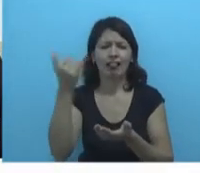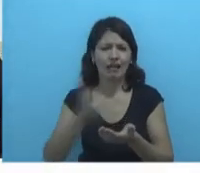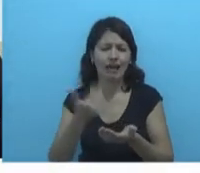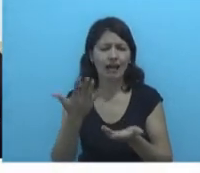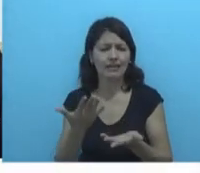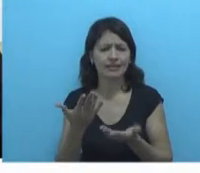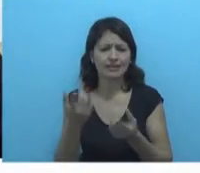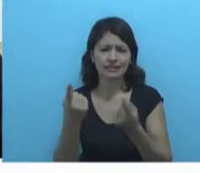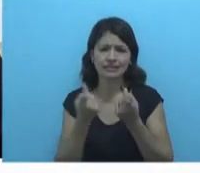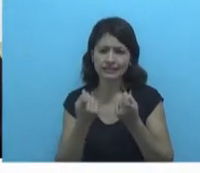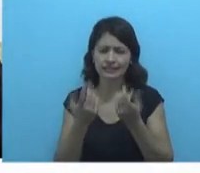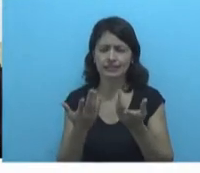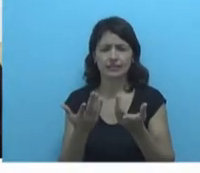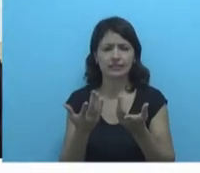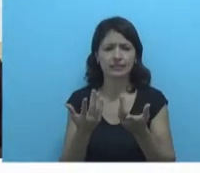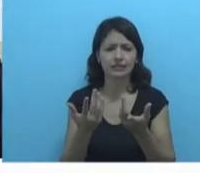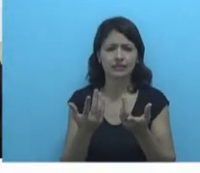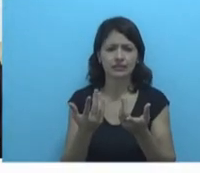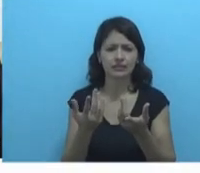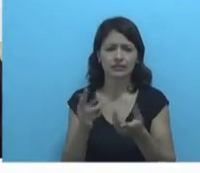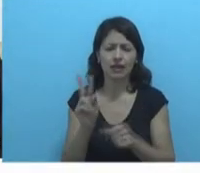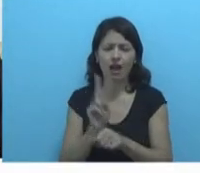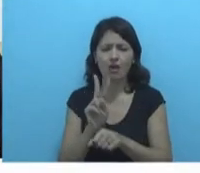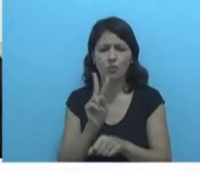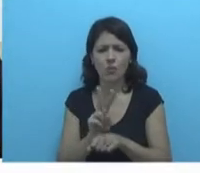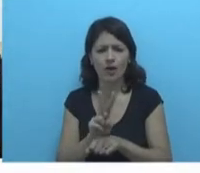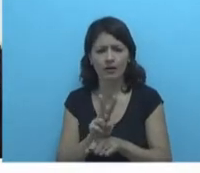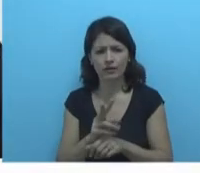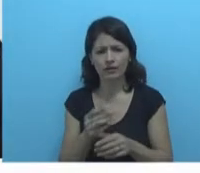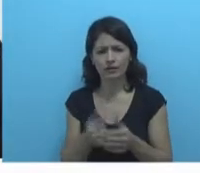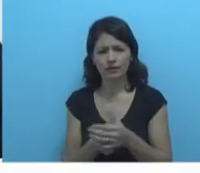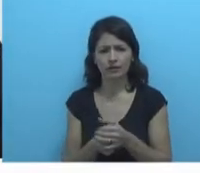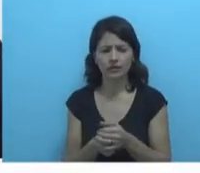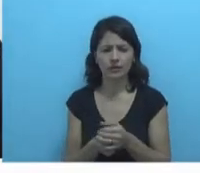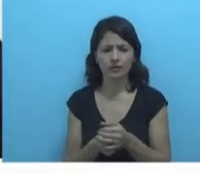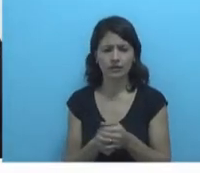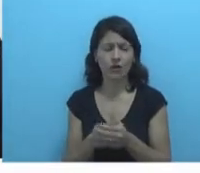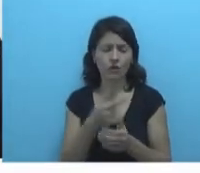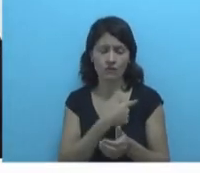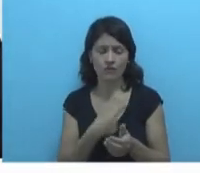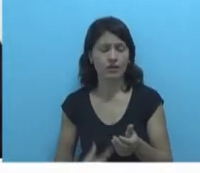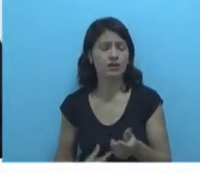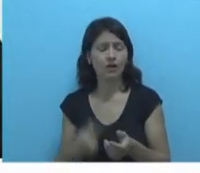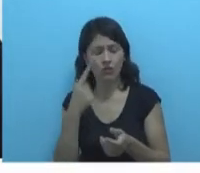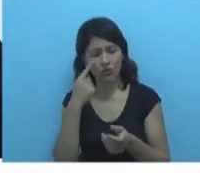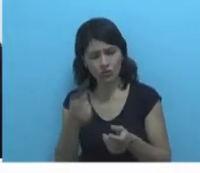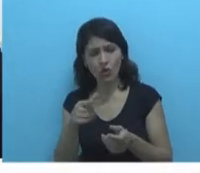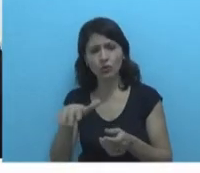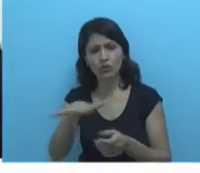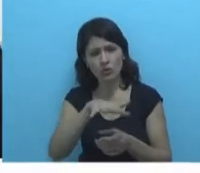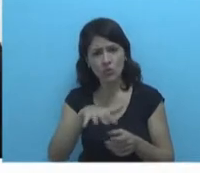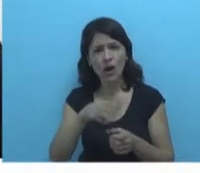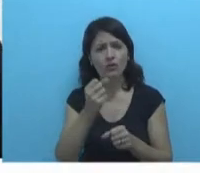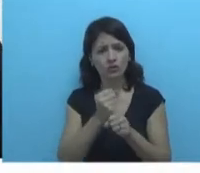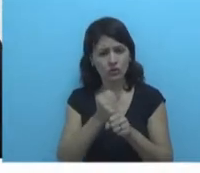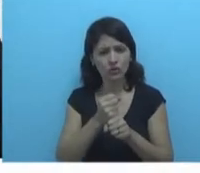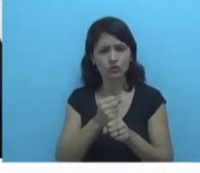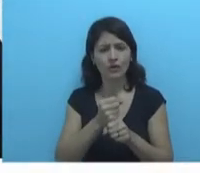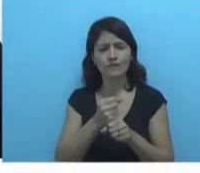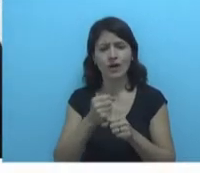lógicamente es conocedor también de la ruralidad, porque es una zona productiva como Rafaela,